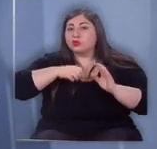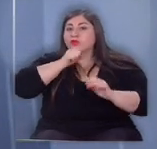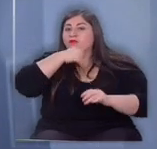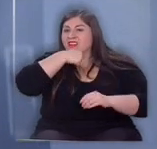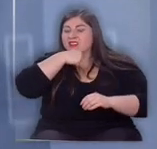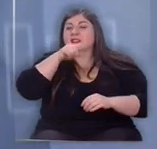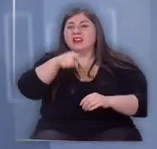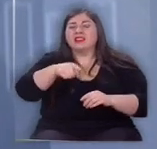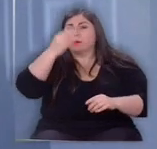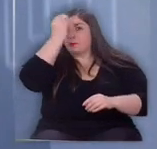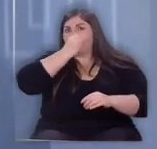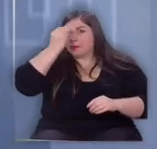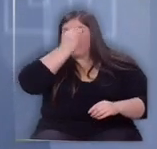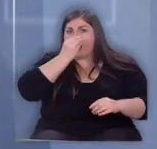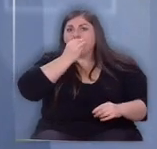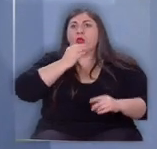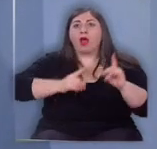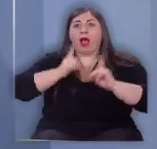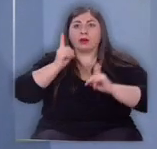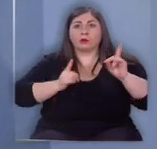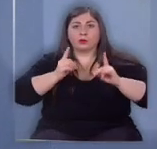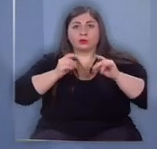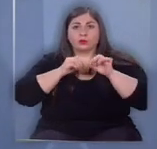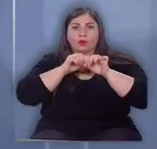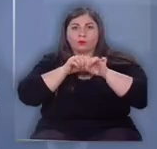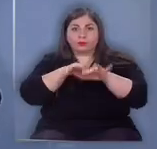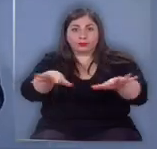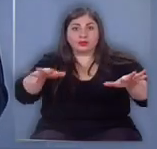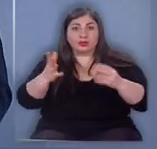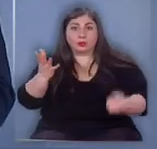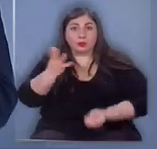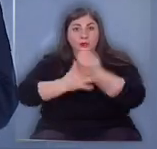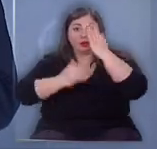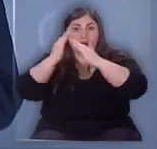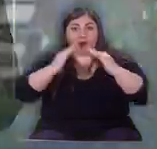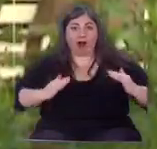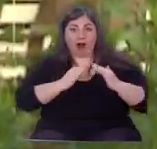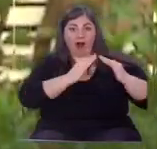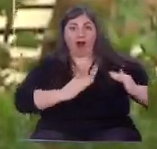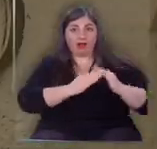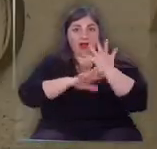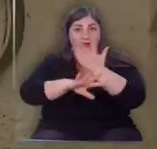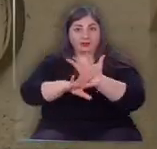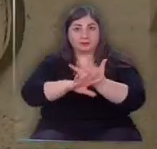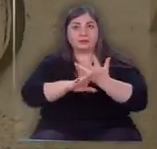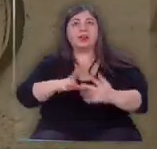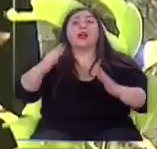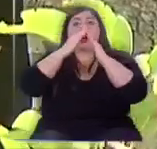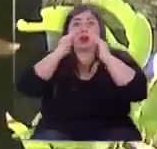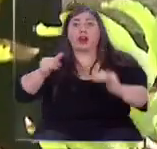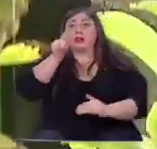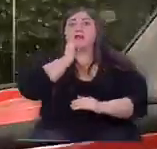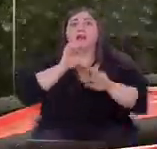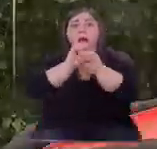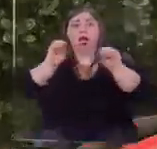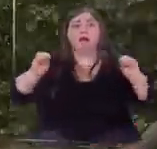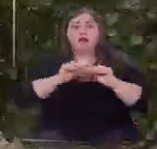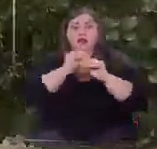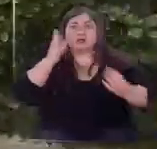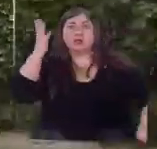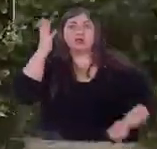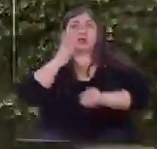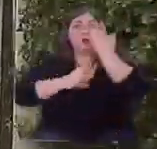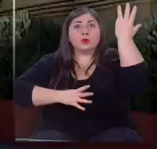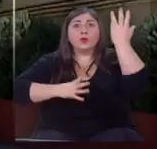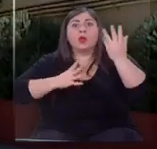preocupa ante los brotes que siguen apareciendo en diferentes recintos. Presta atención. Cuando el hogar italiano alertó por un brote, un nuevo